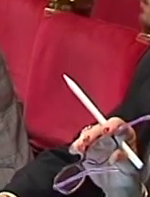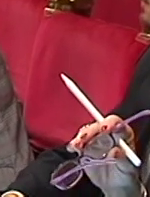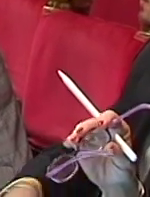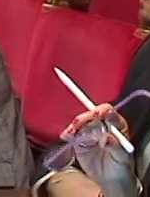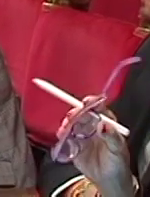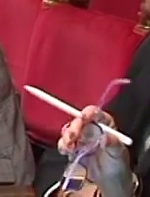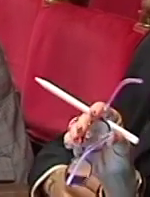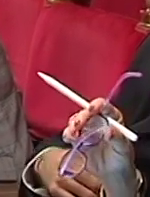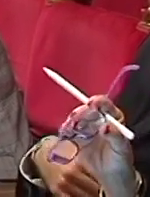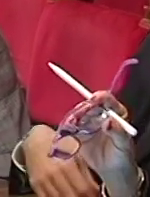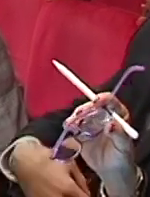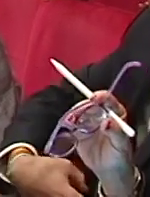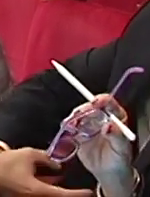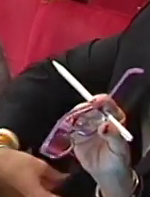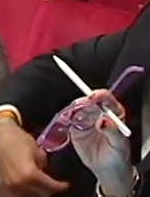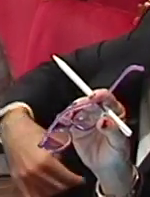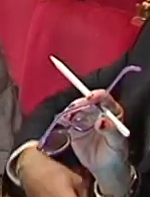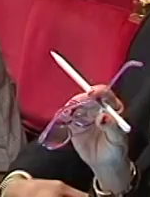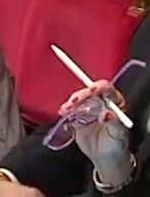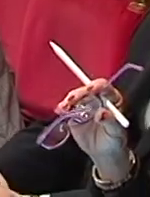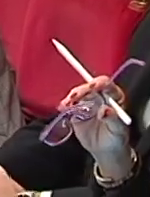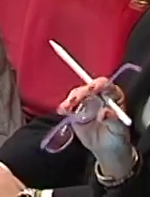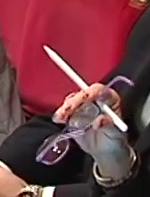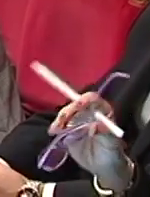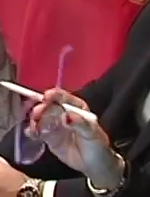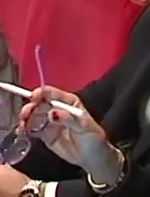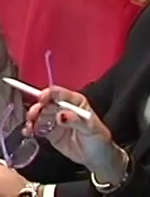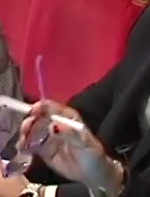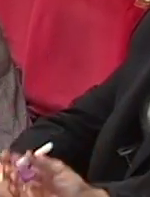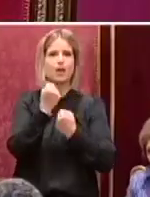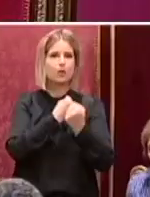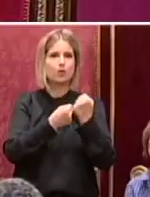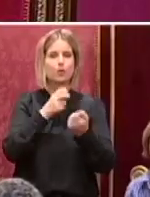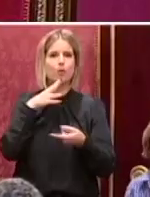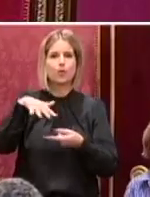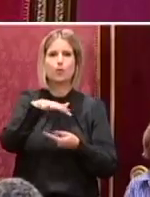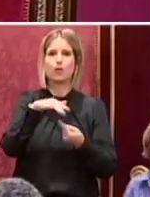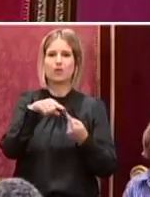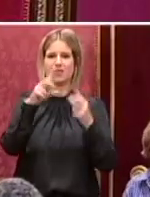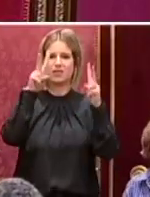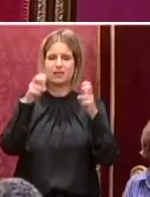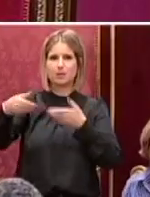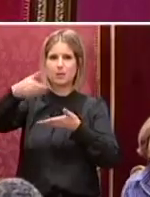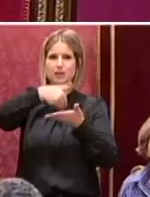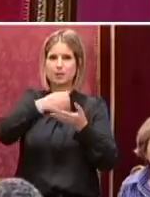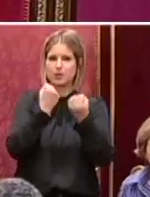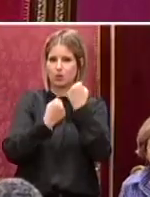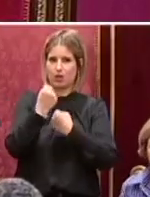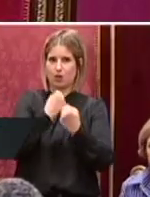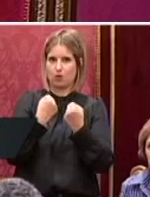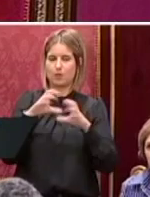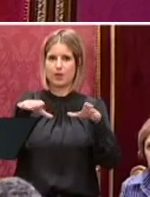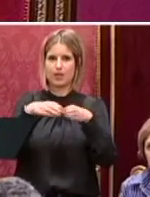asume el Estado, a una subida de la tasa de la basura en 2024, han afirmado. ¿Dónde está el planteamiento económico que tenía el